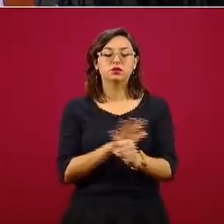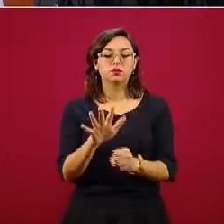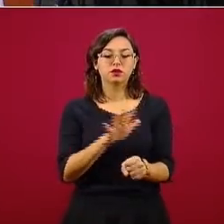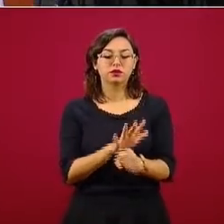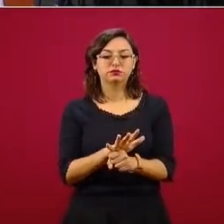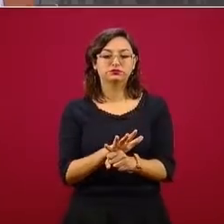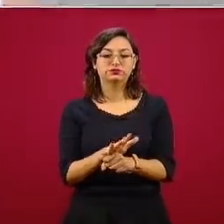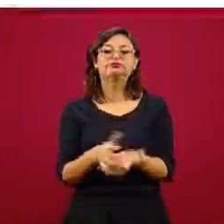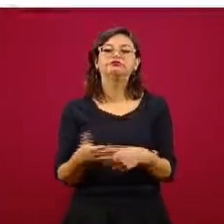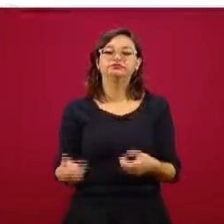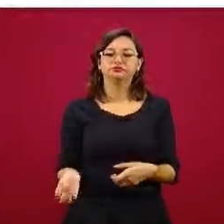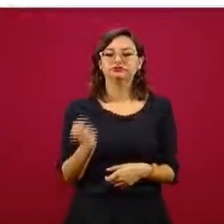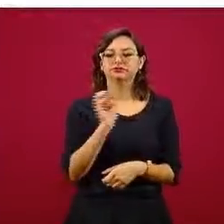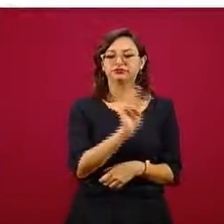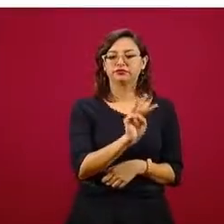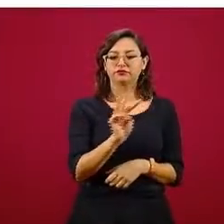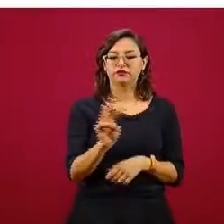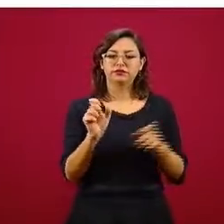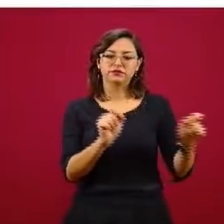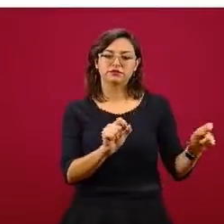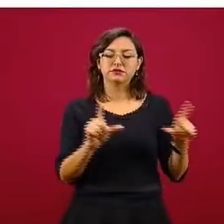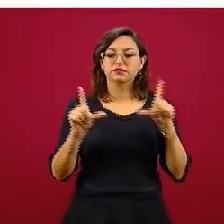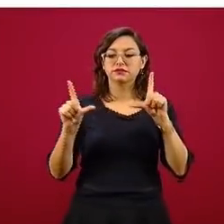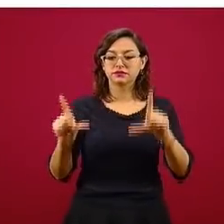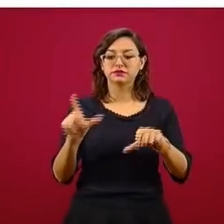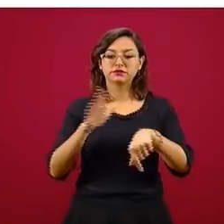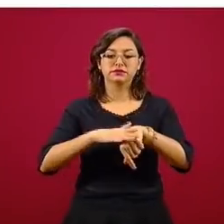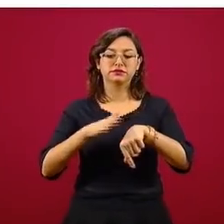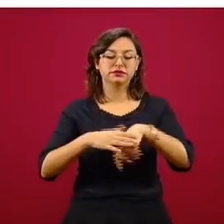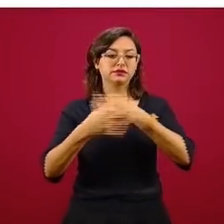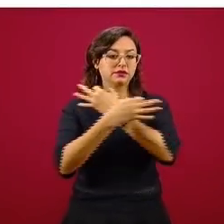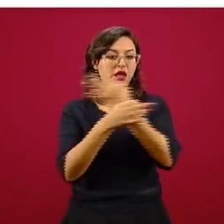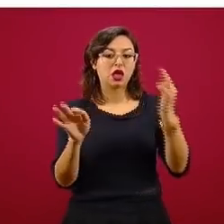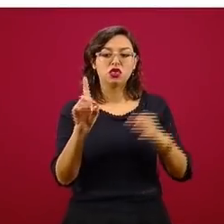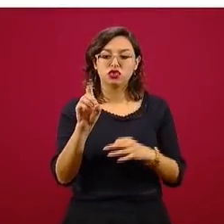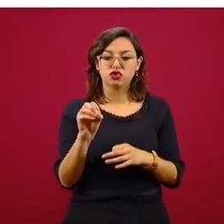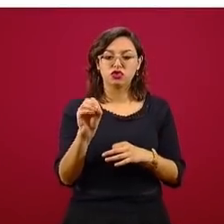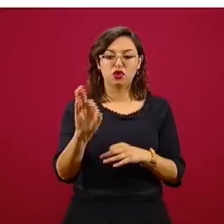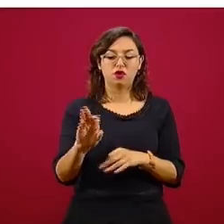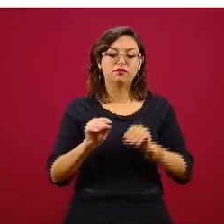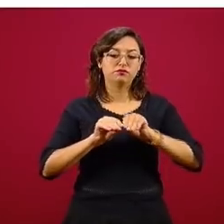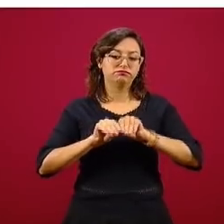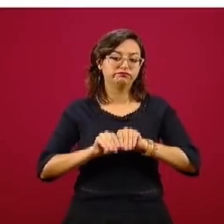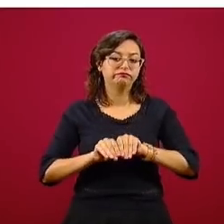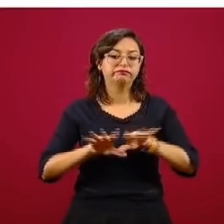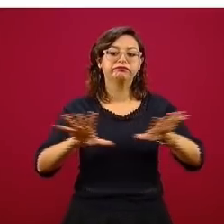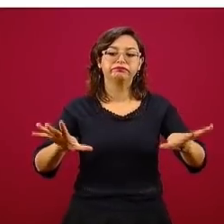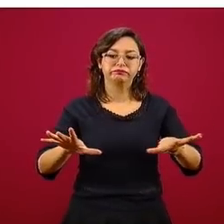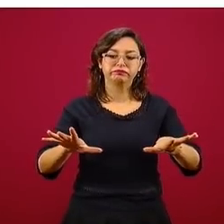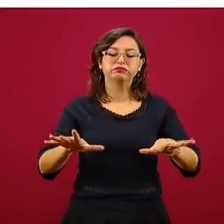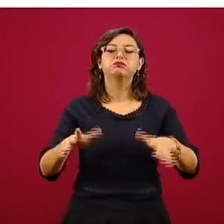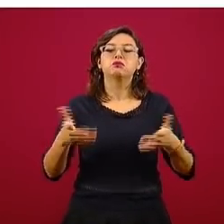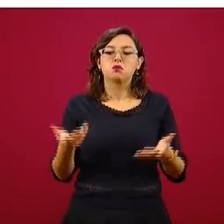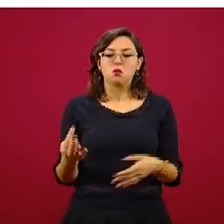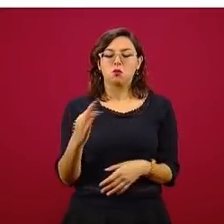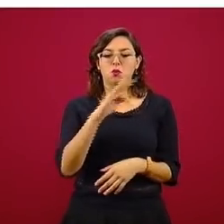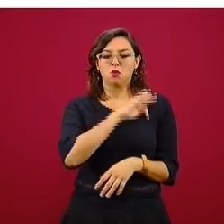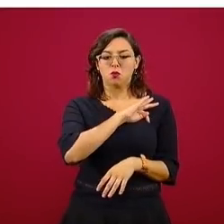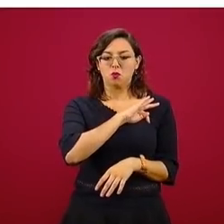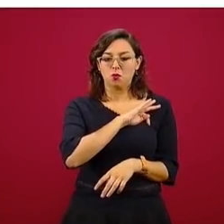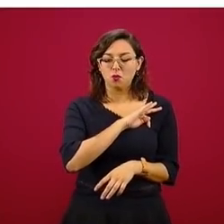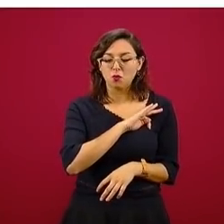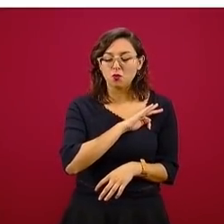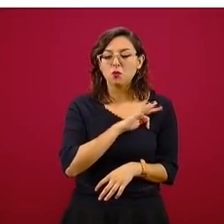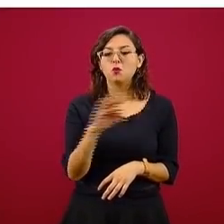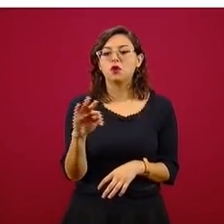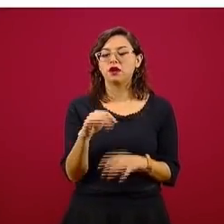este portal que, a partir de que se emita la convocatoria y se publique en el Diario Oficial de la Federación, se dará a conocer y se pondrá a